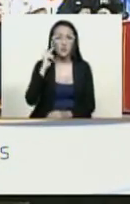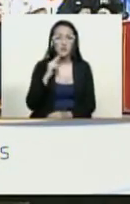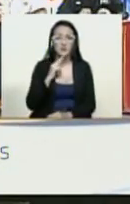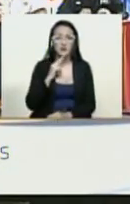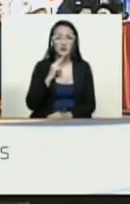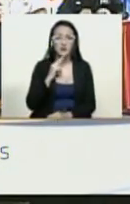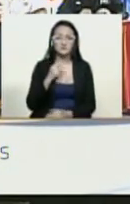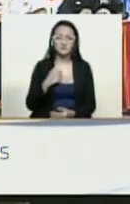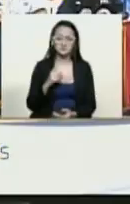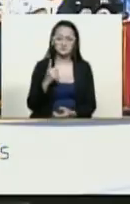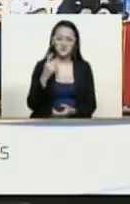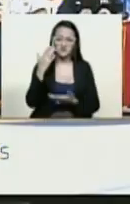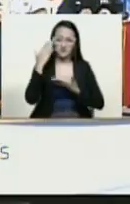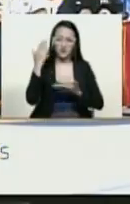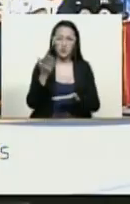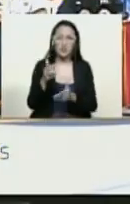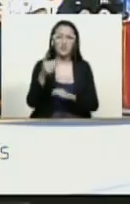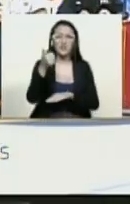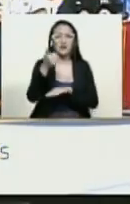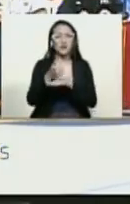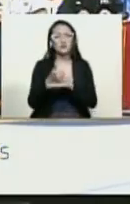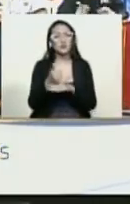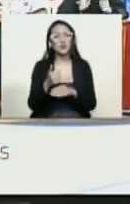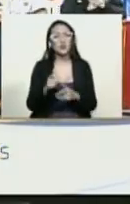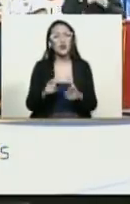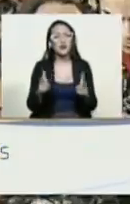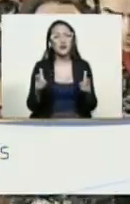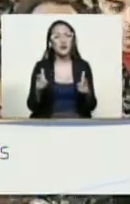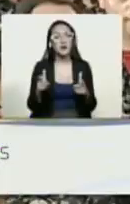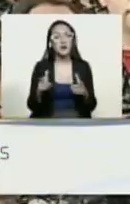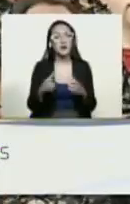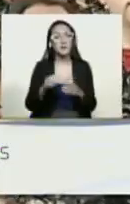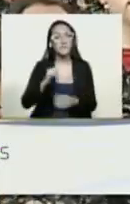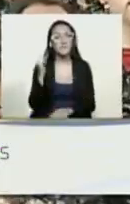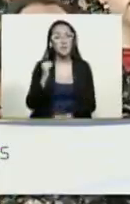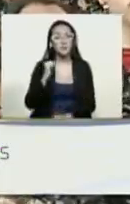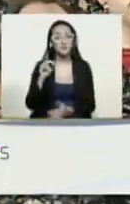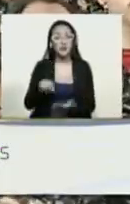Bolivariana. Quiero saludar al director general del Cuerpo de